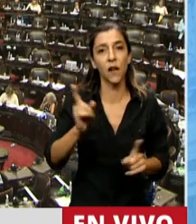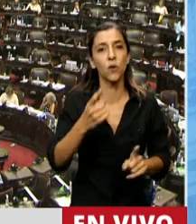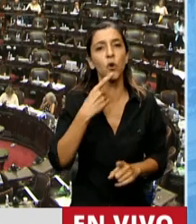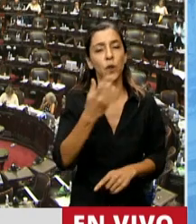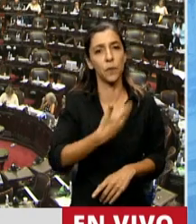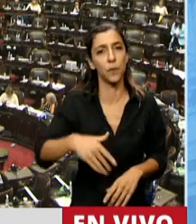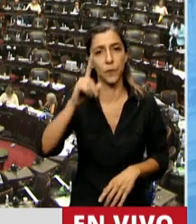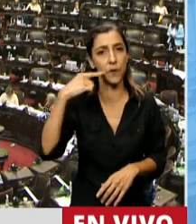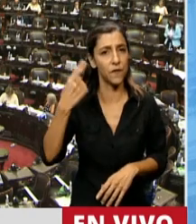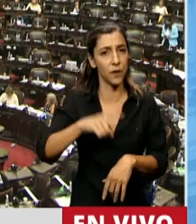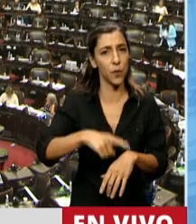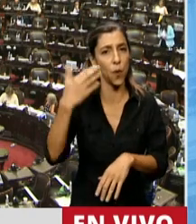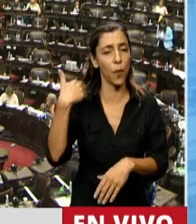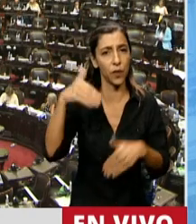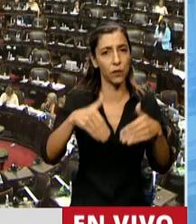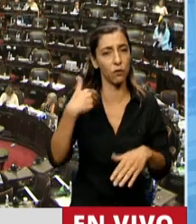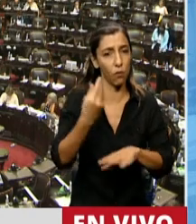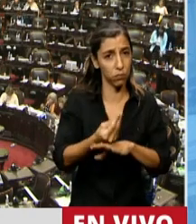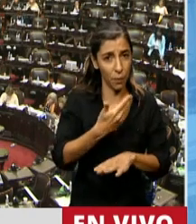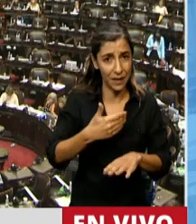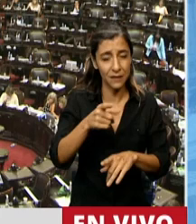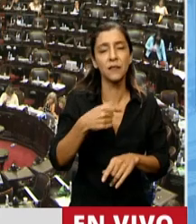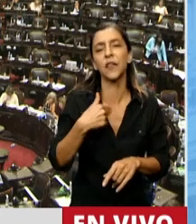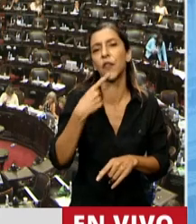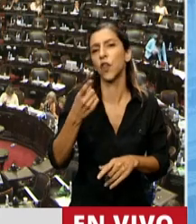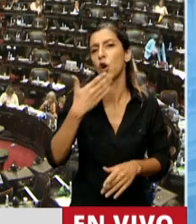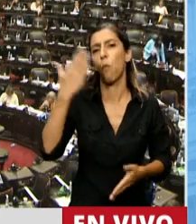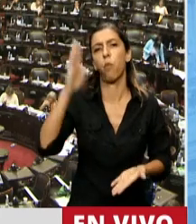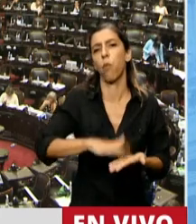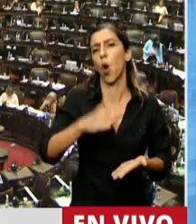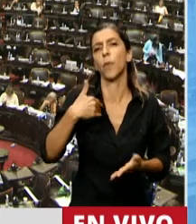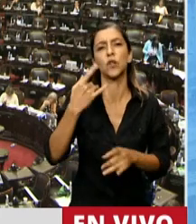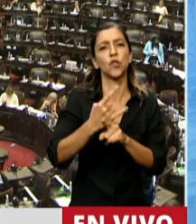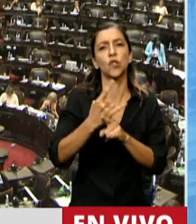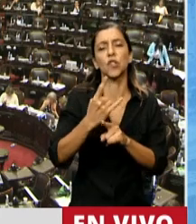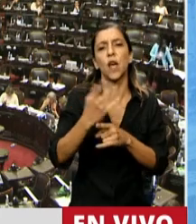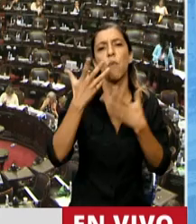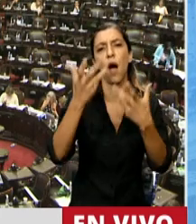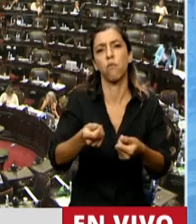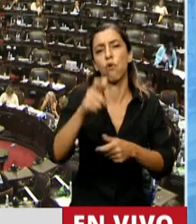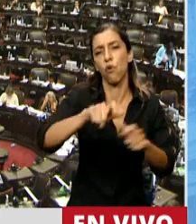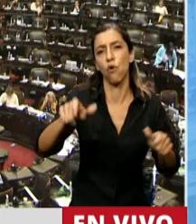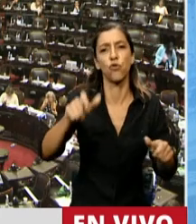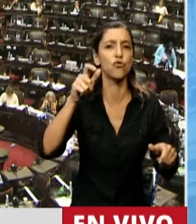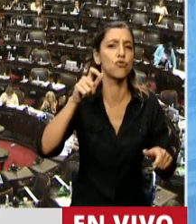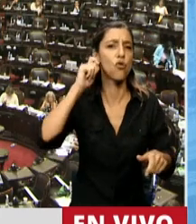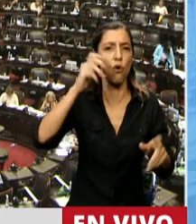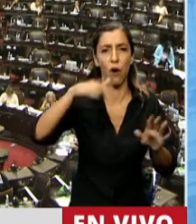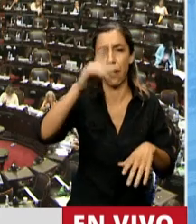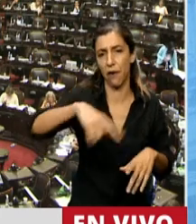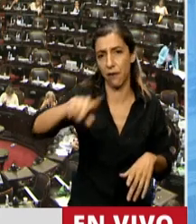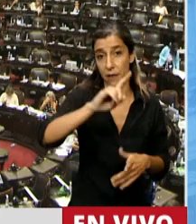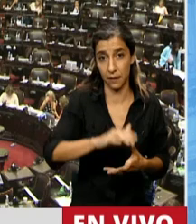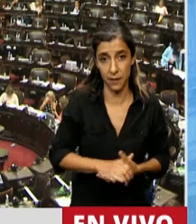sus promesas de campaña dijo que siempre se iba a poner del lado de los adultos mayores, que iba